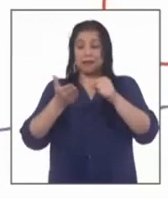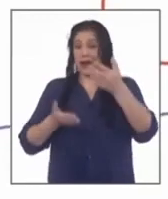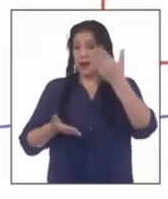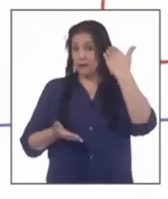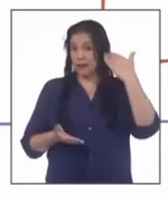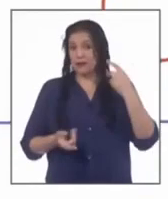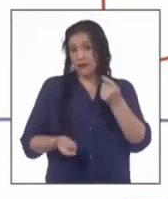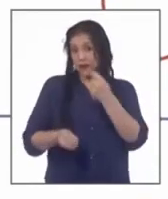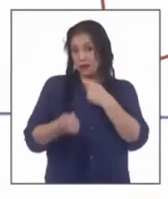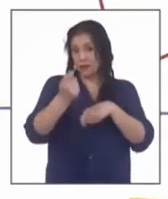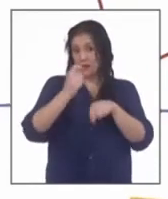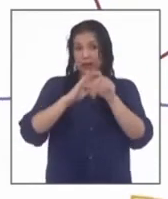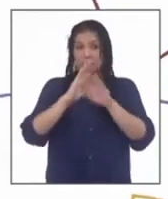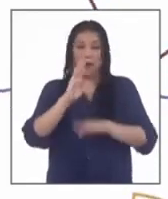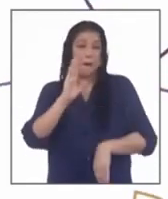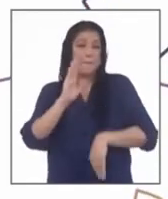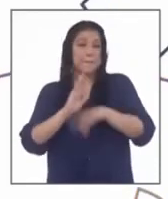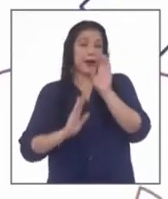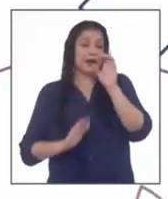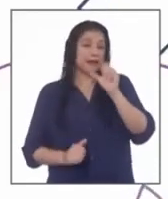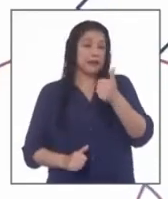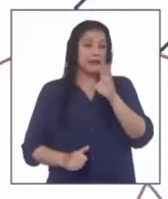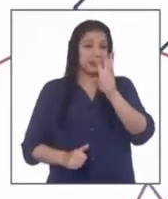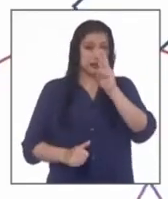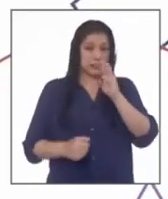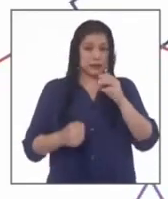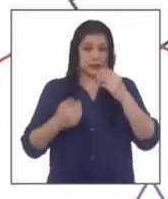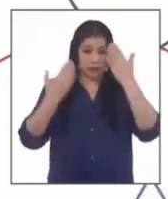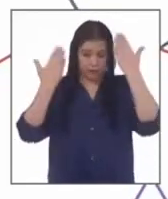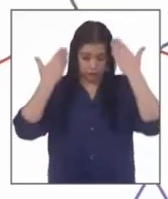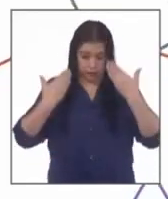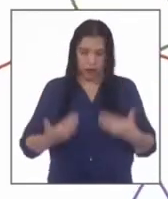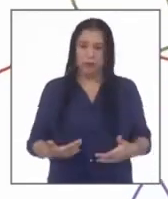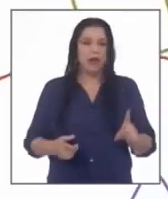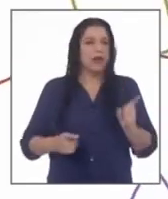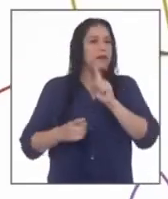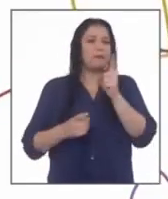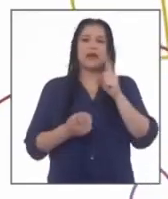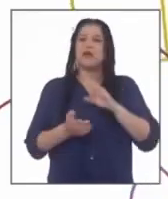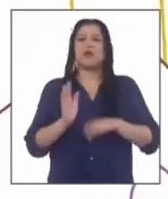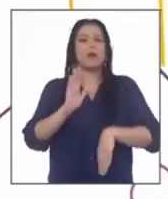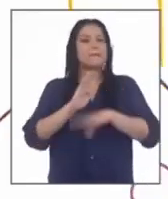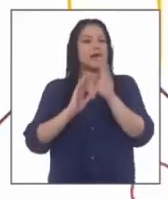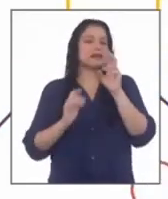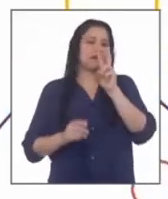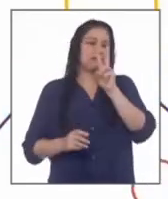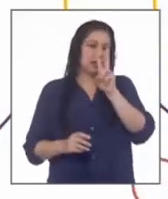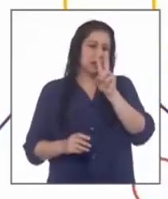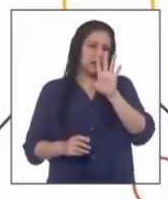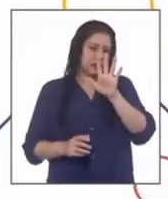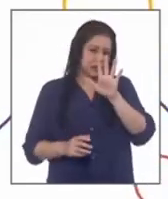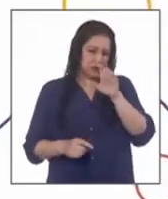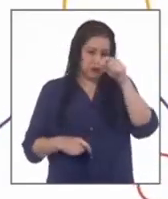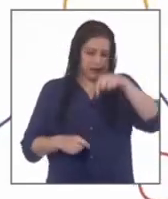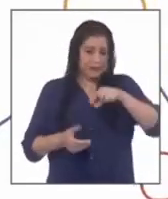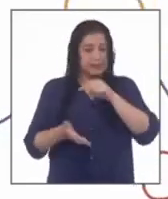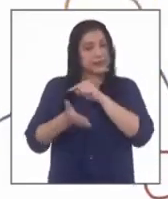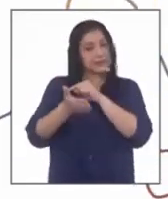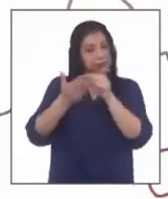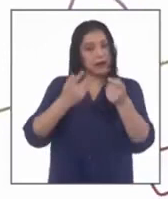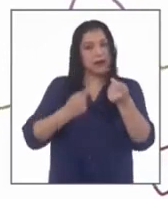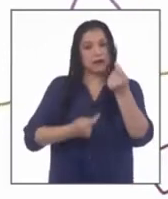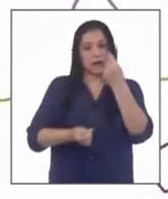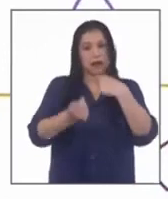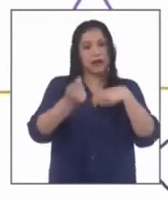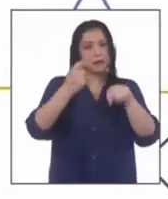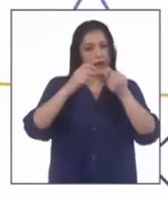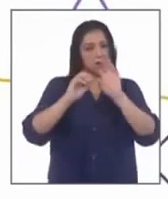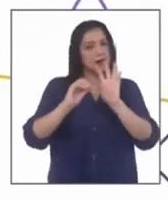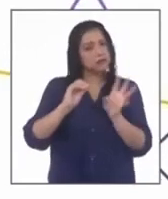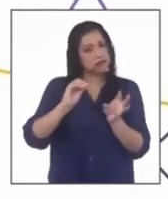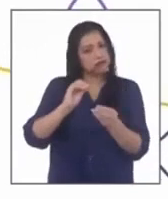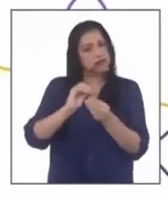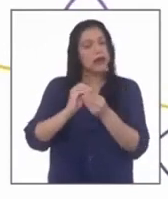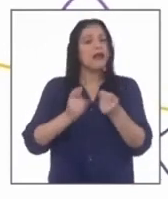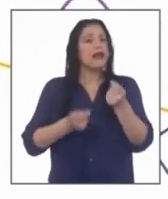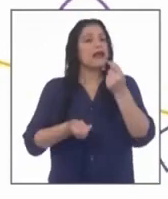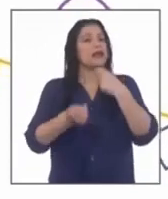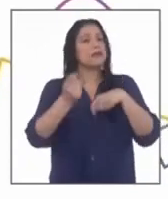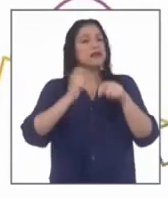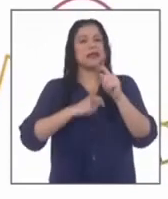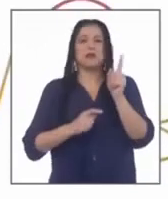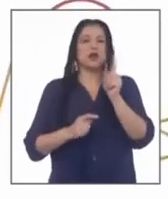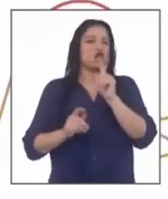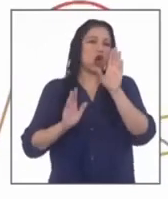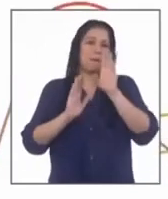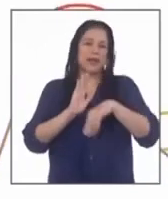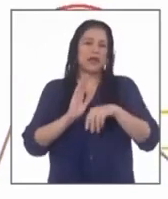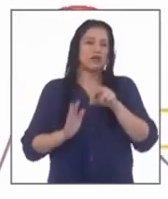pasada vendimos más de 16 trajes, pero no más de 25. Esta semana las ventas se incrementaron y vendimos